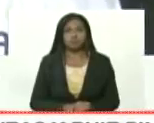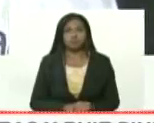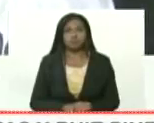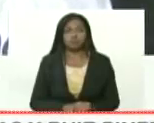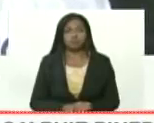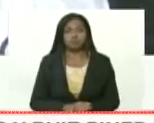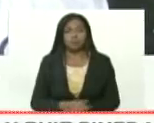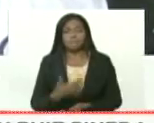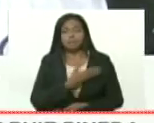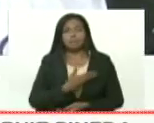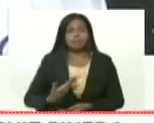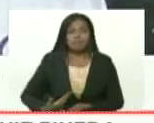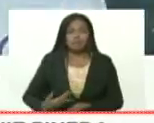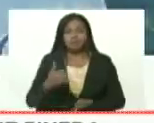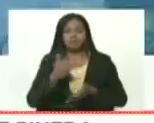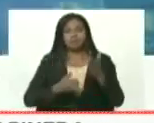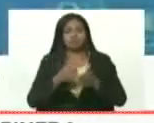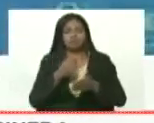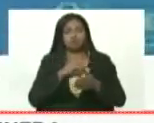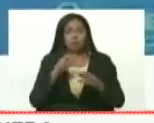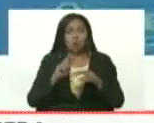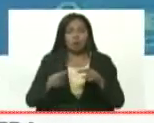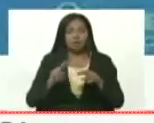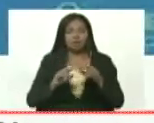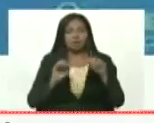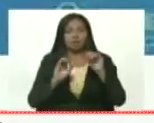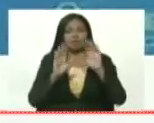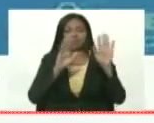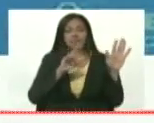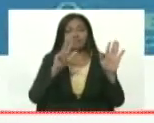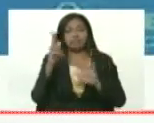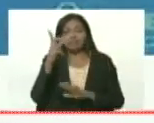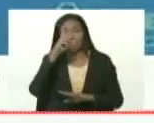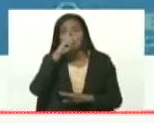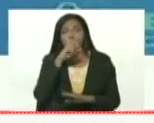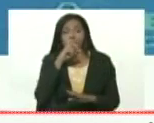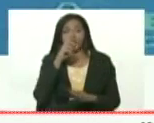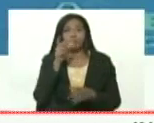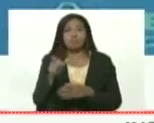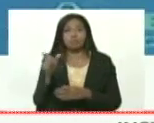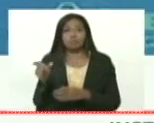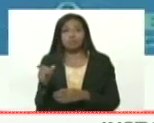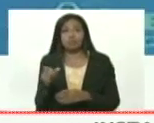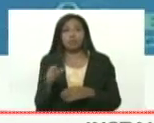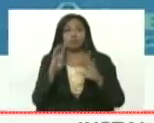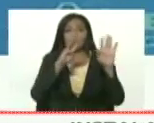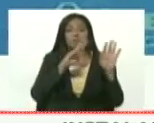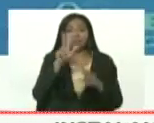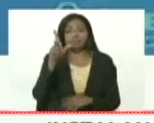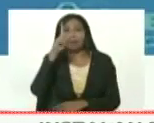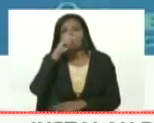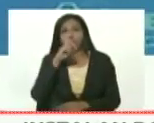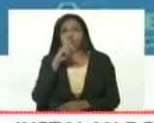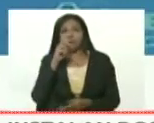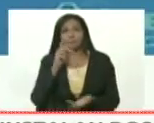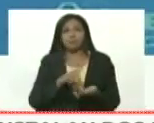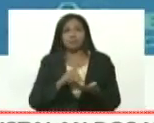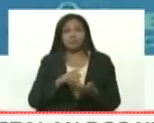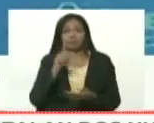Señor presidente, de ese registro tuvimos niños de 13 años participando y personas de 93 años de edad